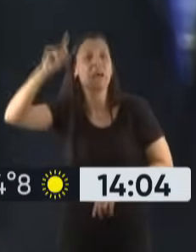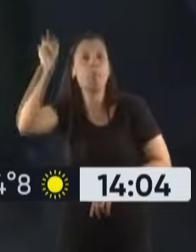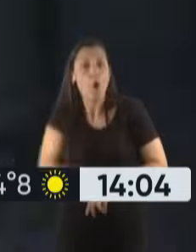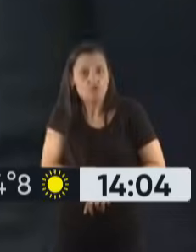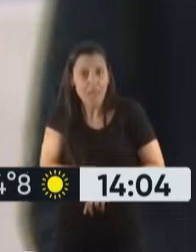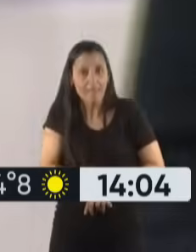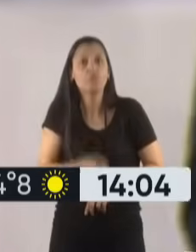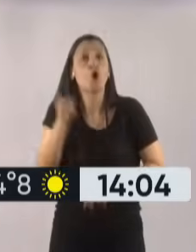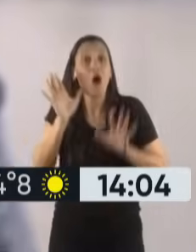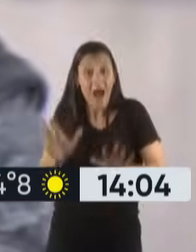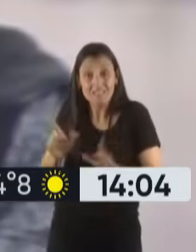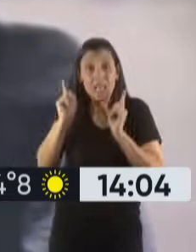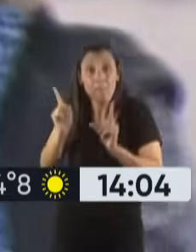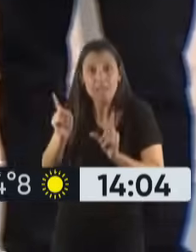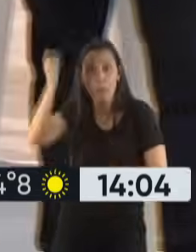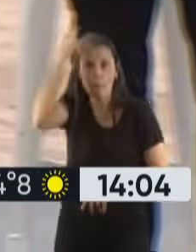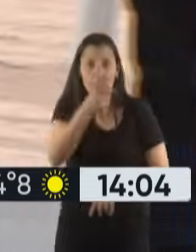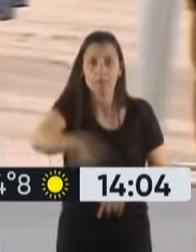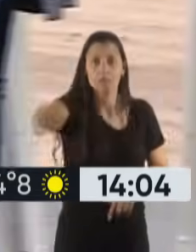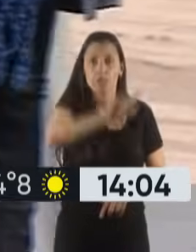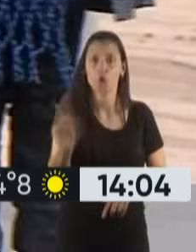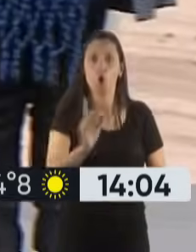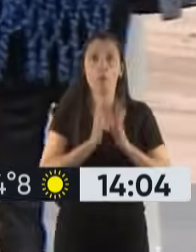peor de los mundos.